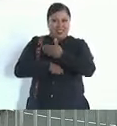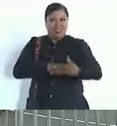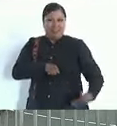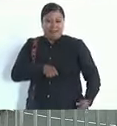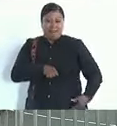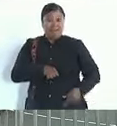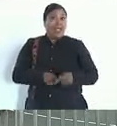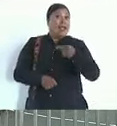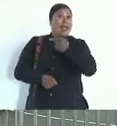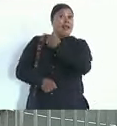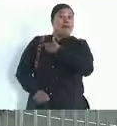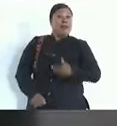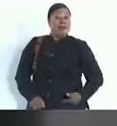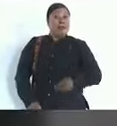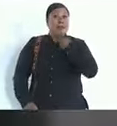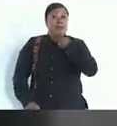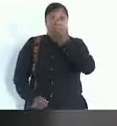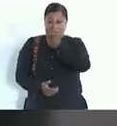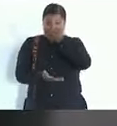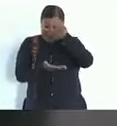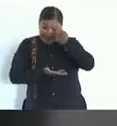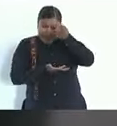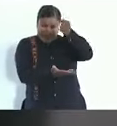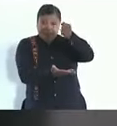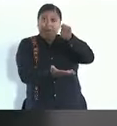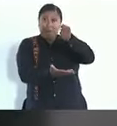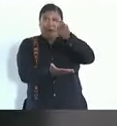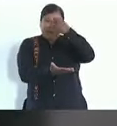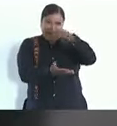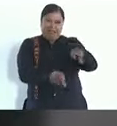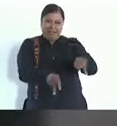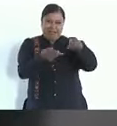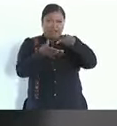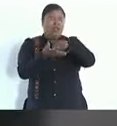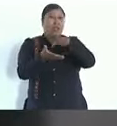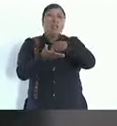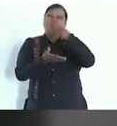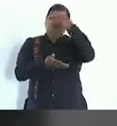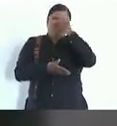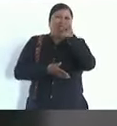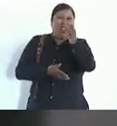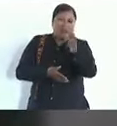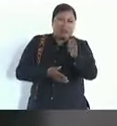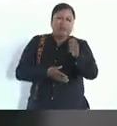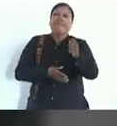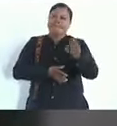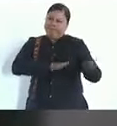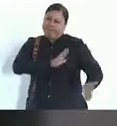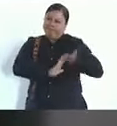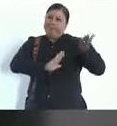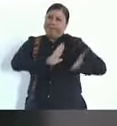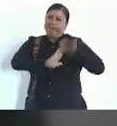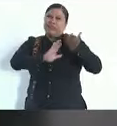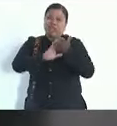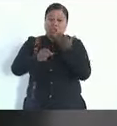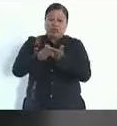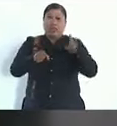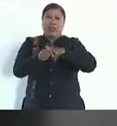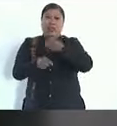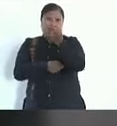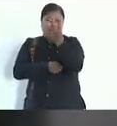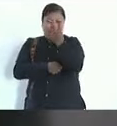presidente anunció que el dinero obtenido por la venta se destinaría a construir dos hospitales, uno